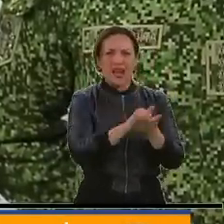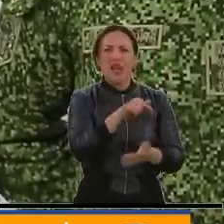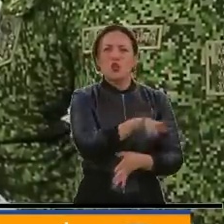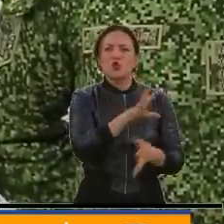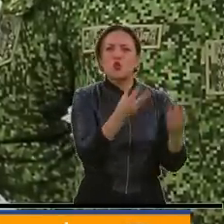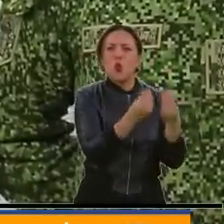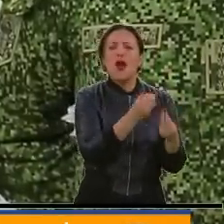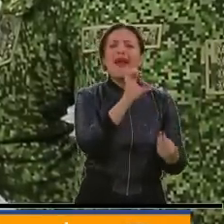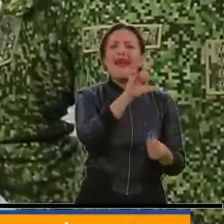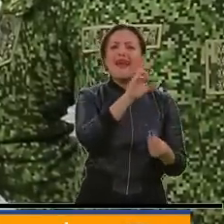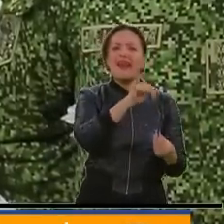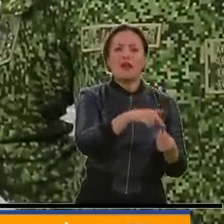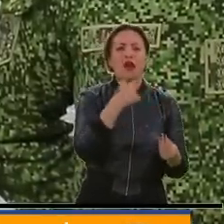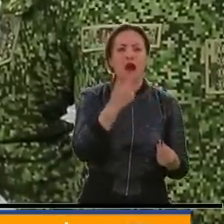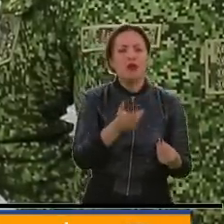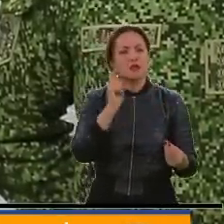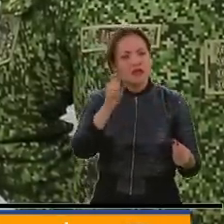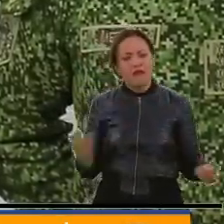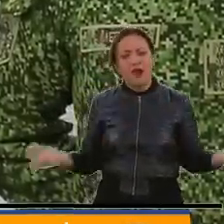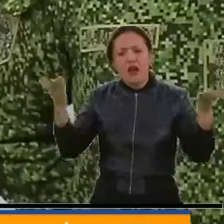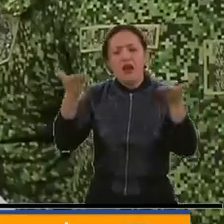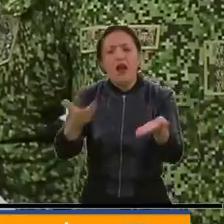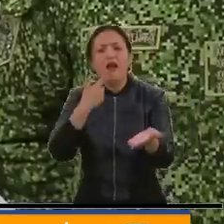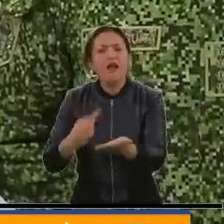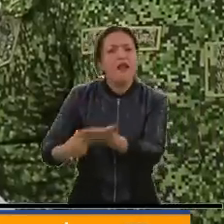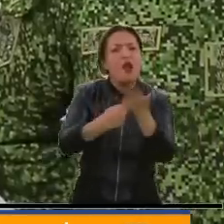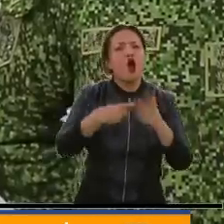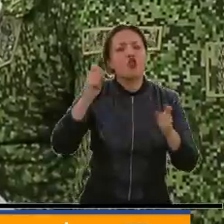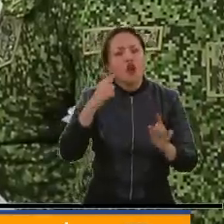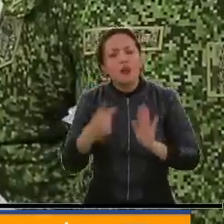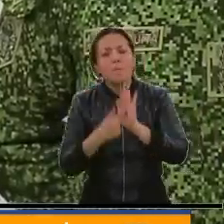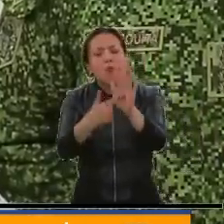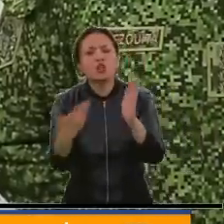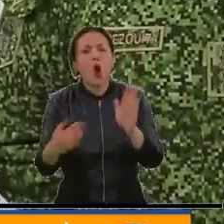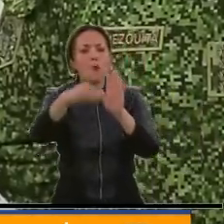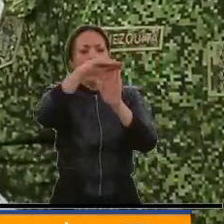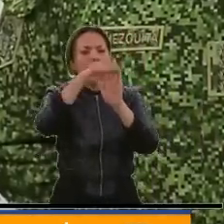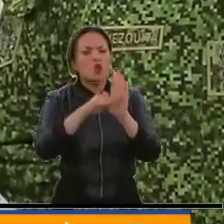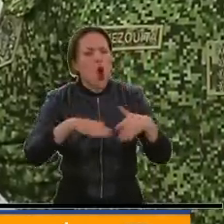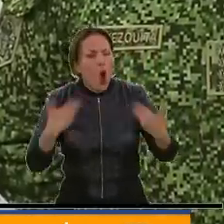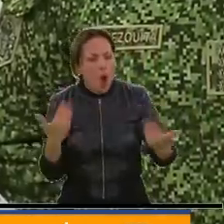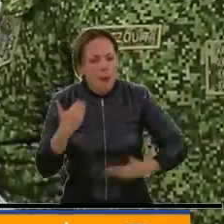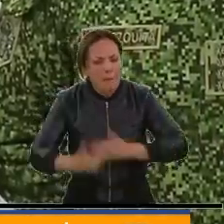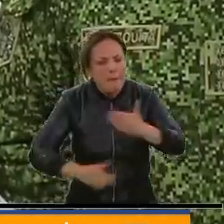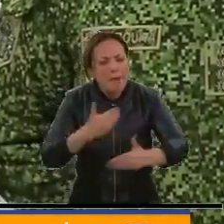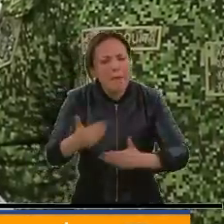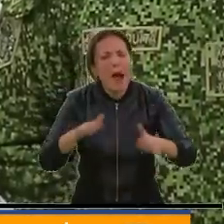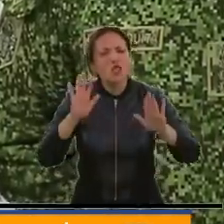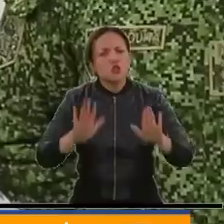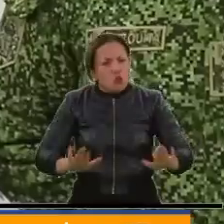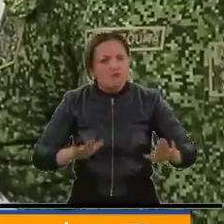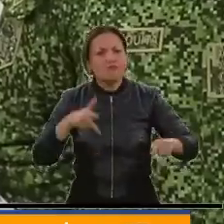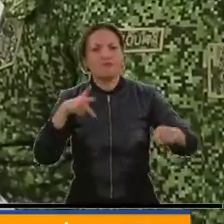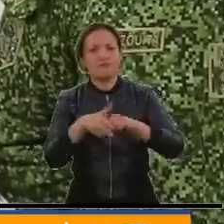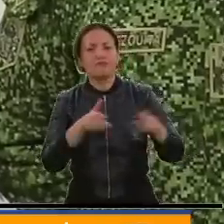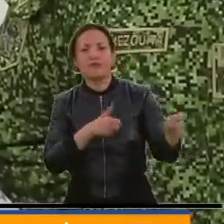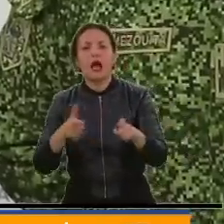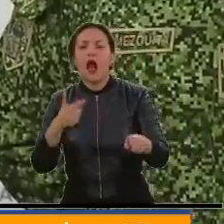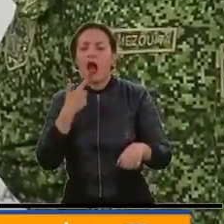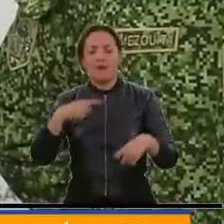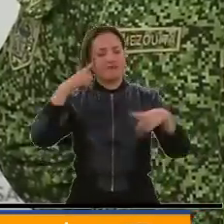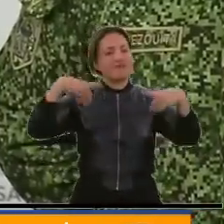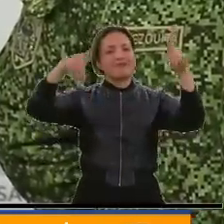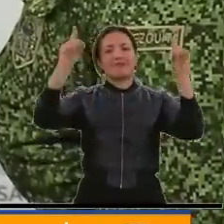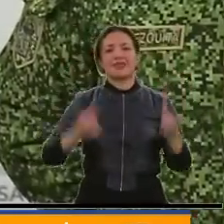cual debería llevar a la mesa de diálogo el protocolo de dicho cese, hemos decidido suspender